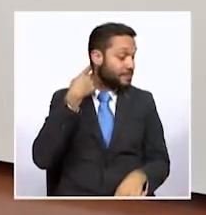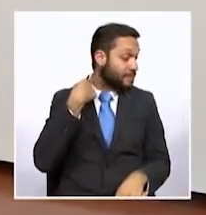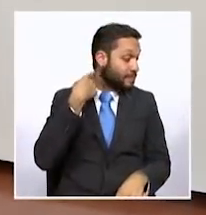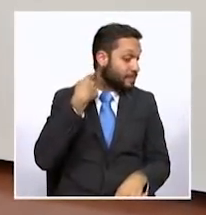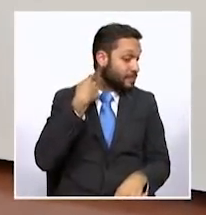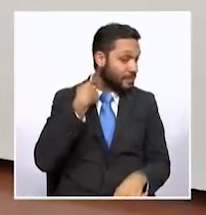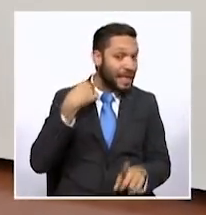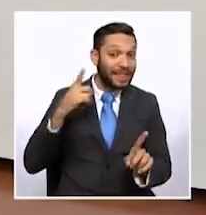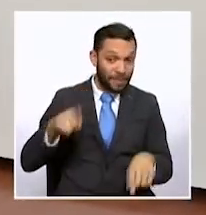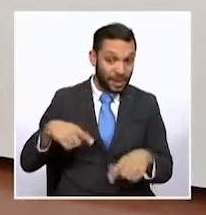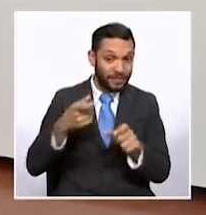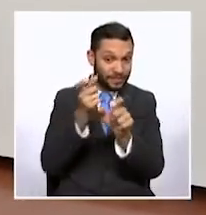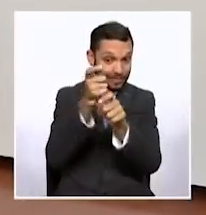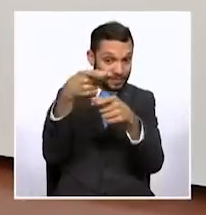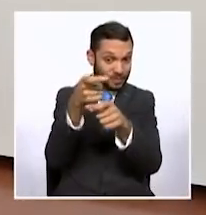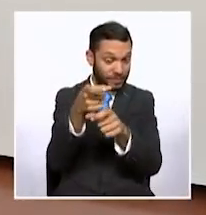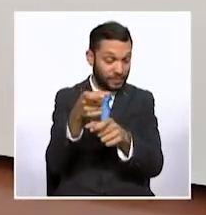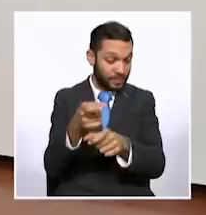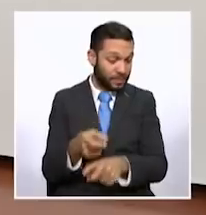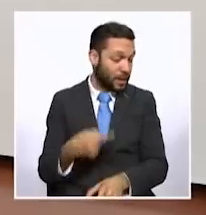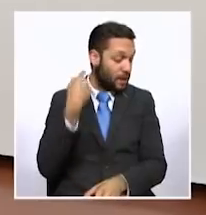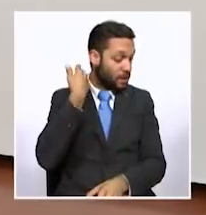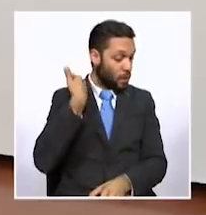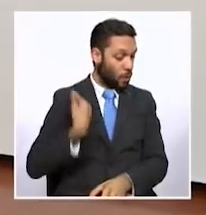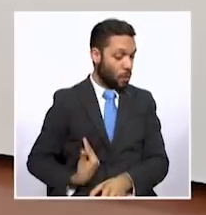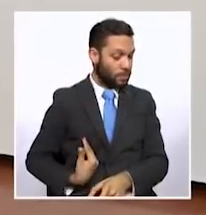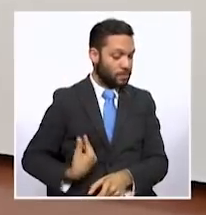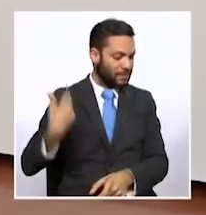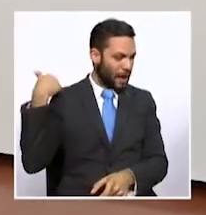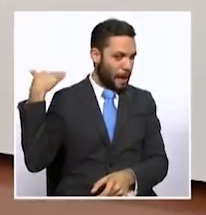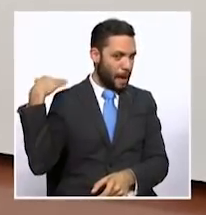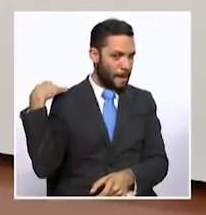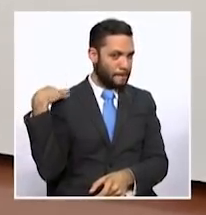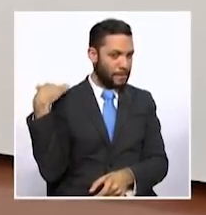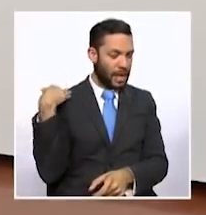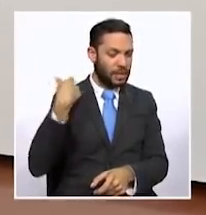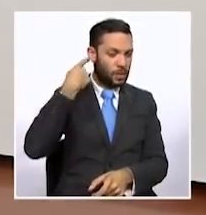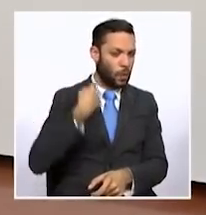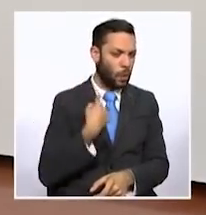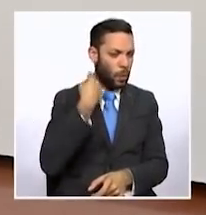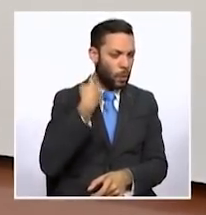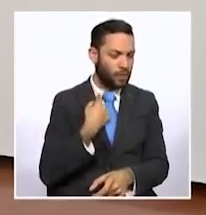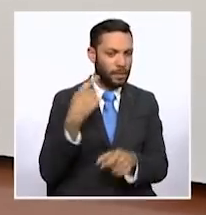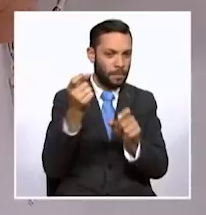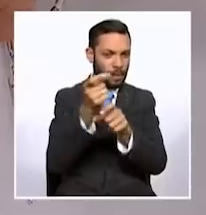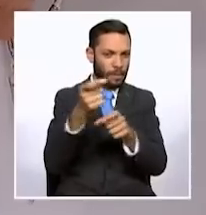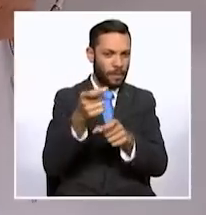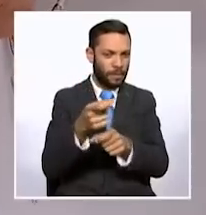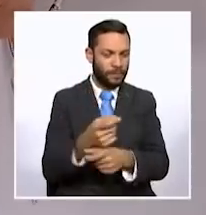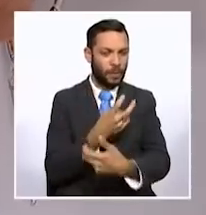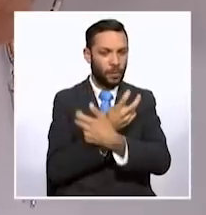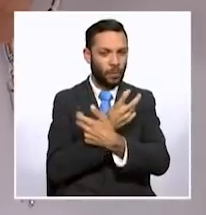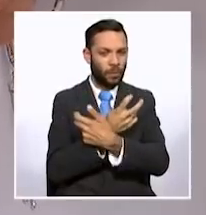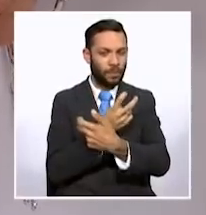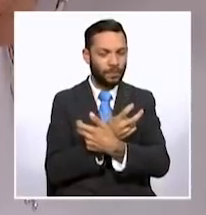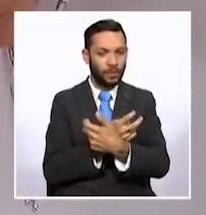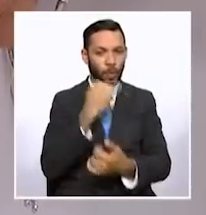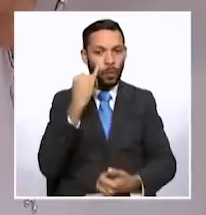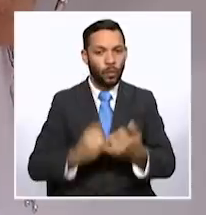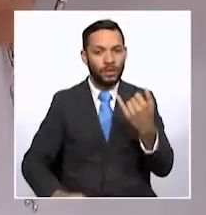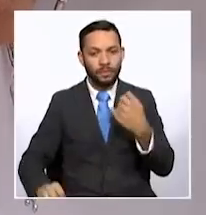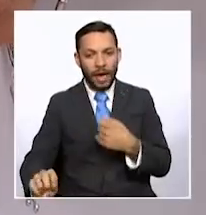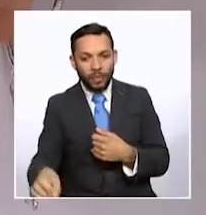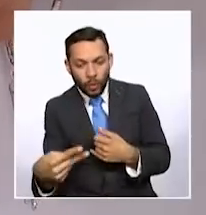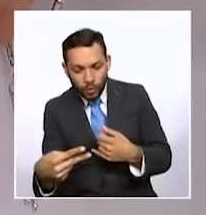columna. Estas también, exactamente. Digamos que este es el eje central, la que más soporta carga. La columna vertebral. Exactamente, esta es la columna vertebral. Aquí tenemos las últimas dos vértebras